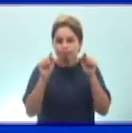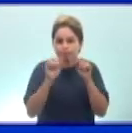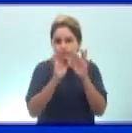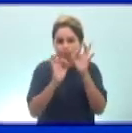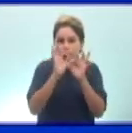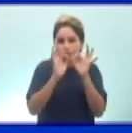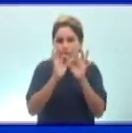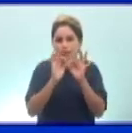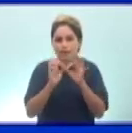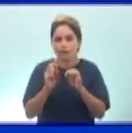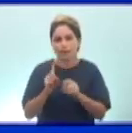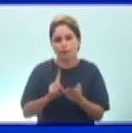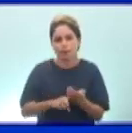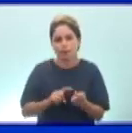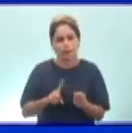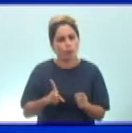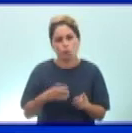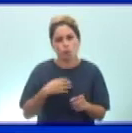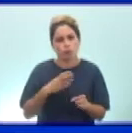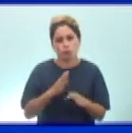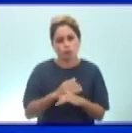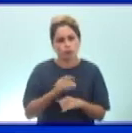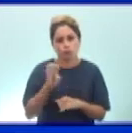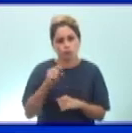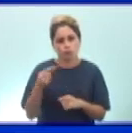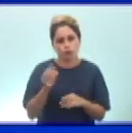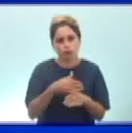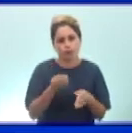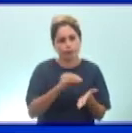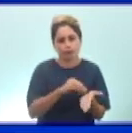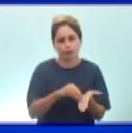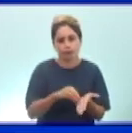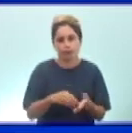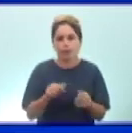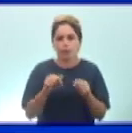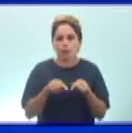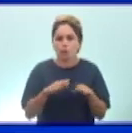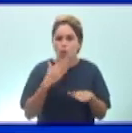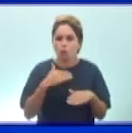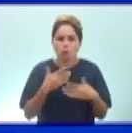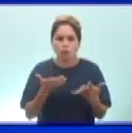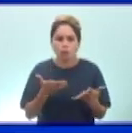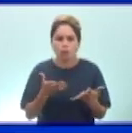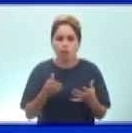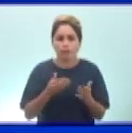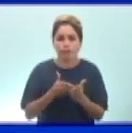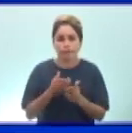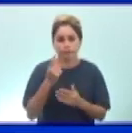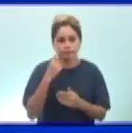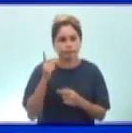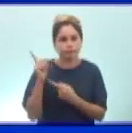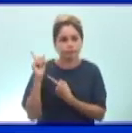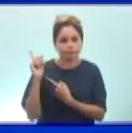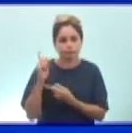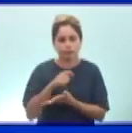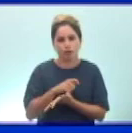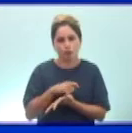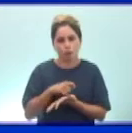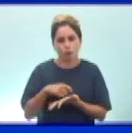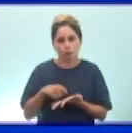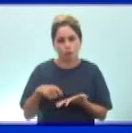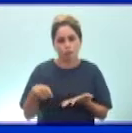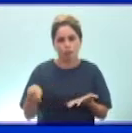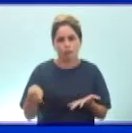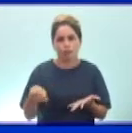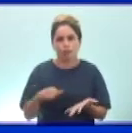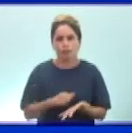tengo electrones para distribuir. Me quedaría la distribución electrónica de la siguiente manera. Le daré un tiempo para que puedan copiarlo